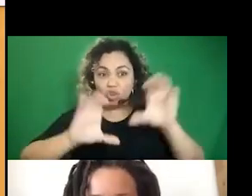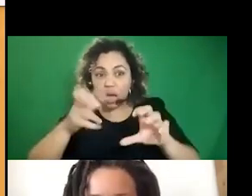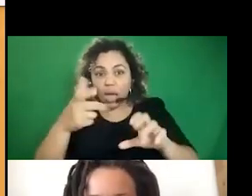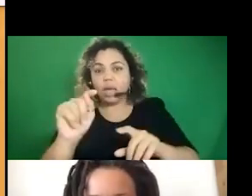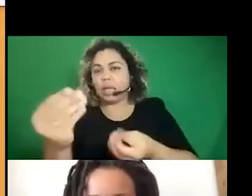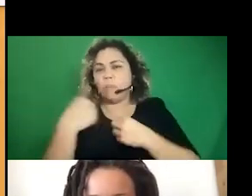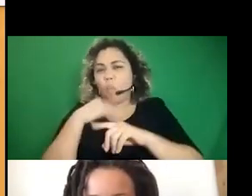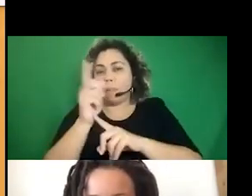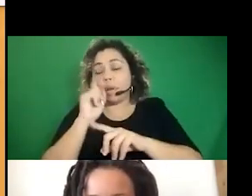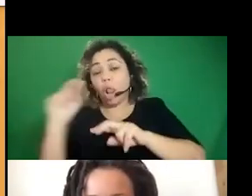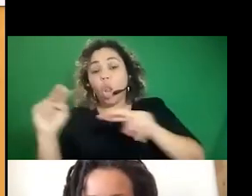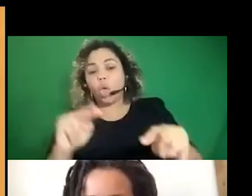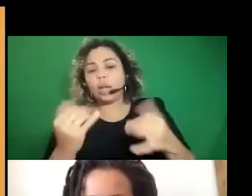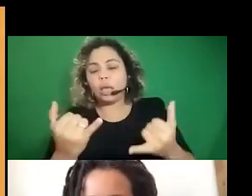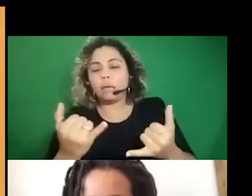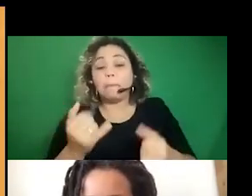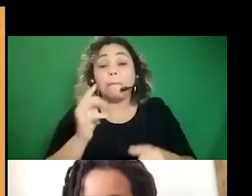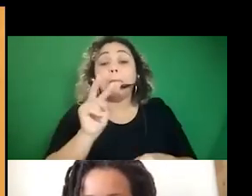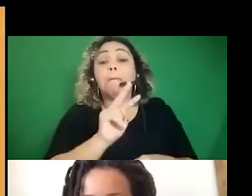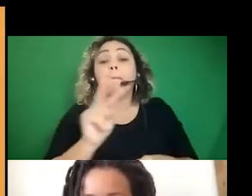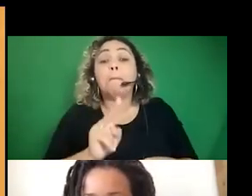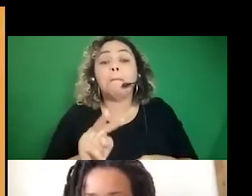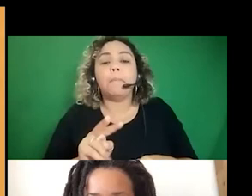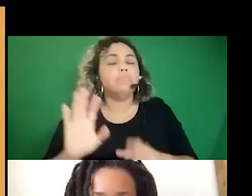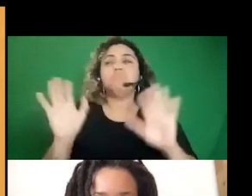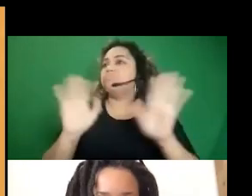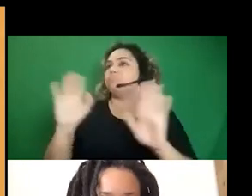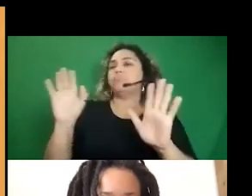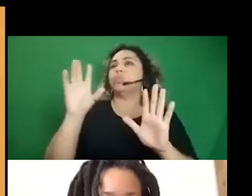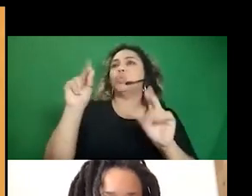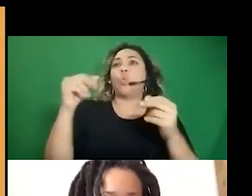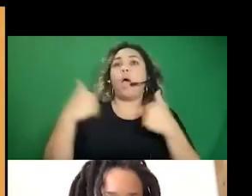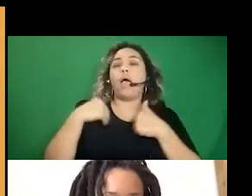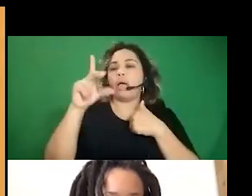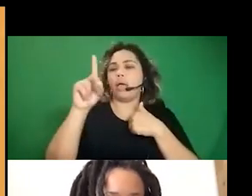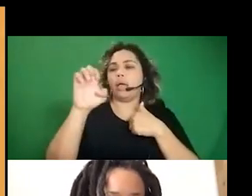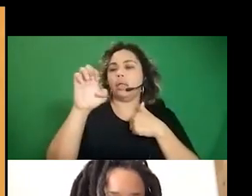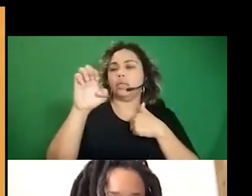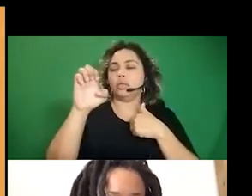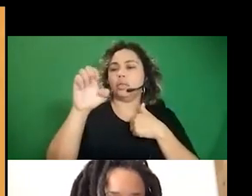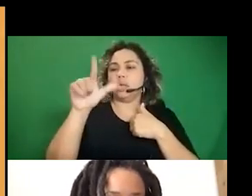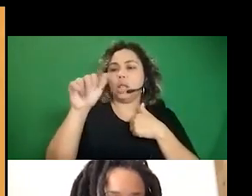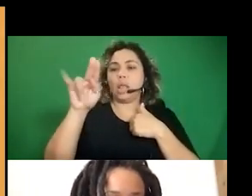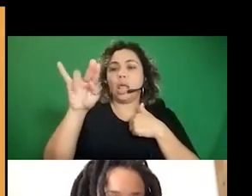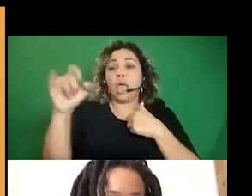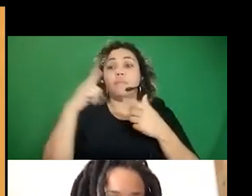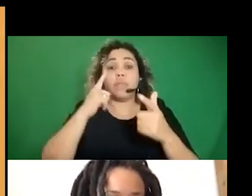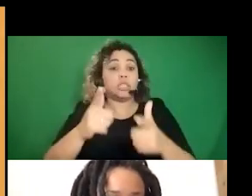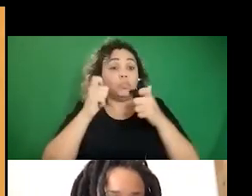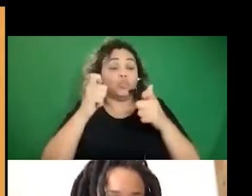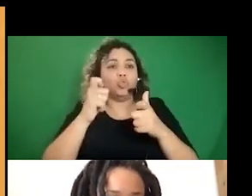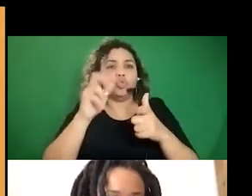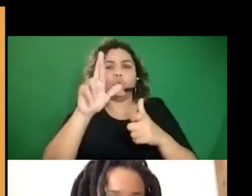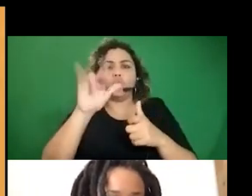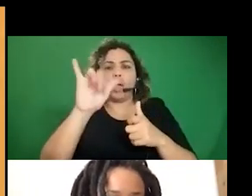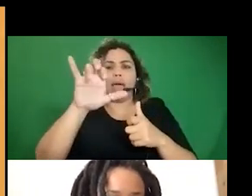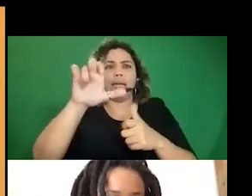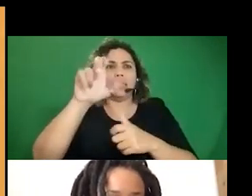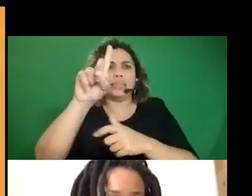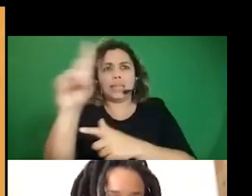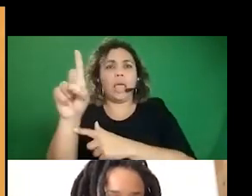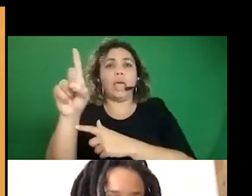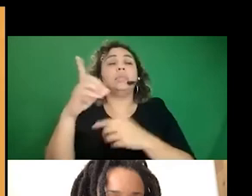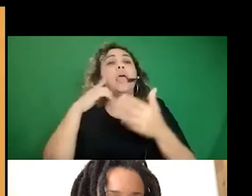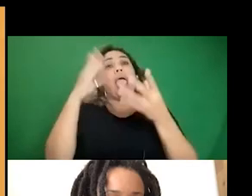preguntas no puedo ver lo que hay en el chat no tenemos adulan y comentando la